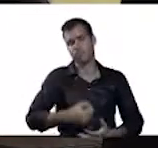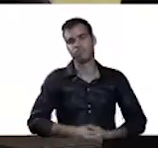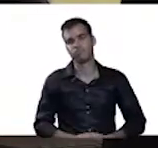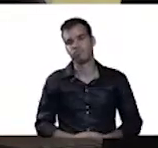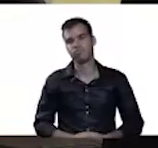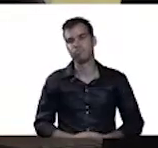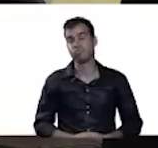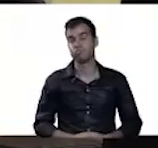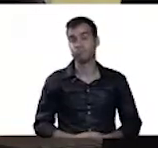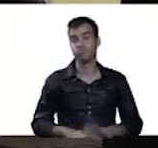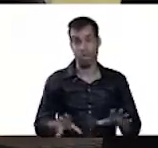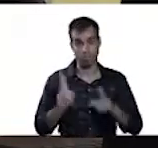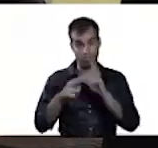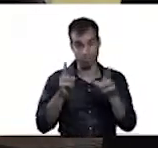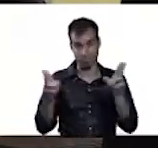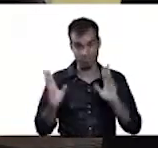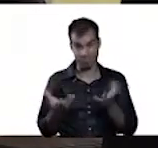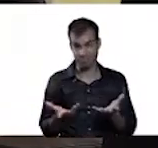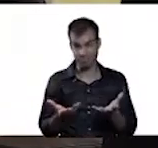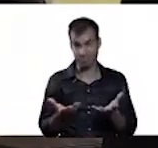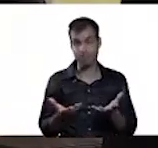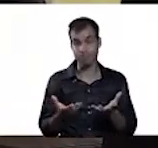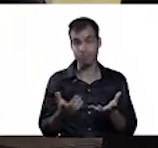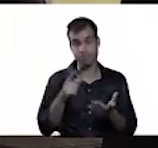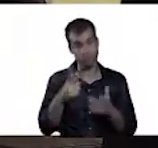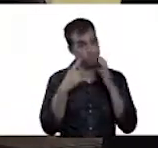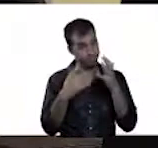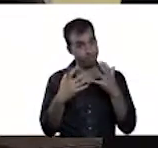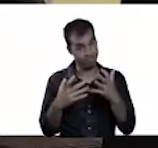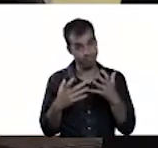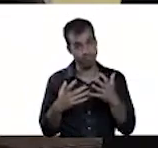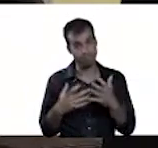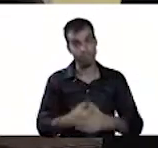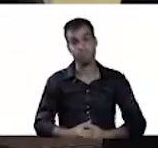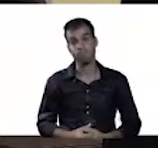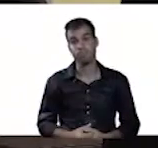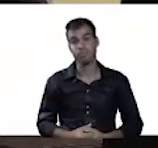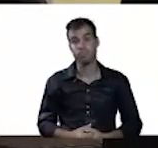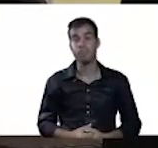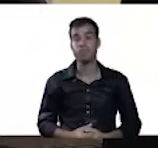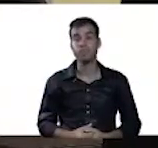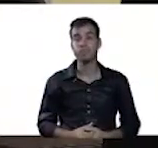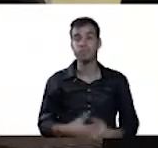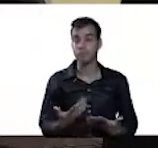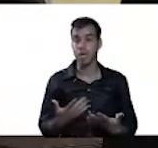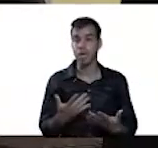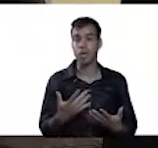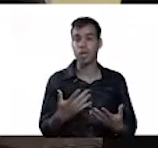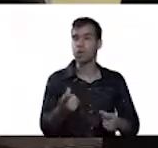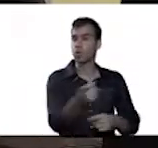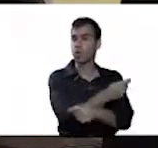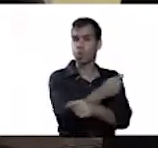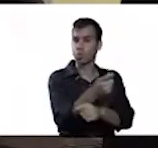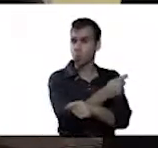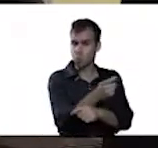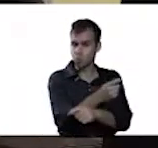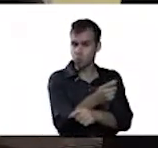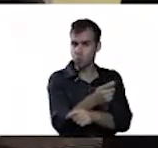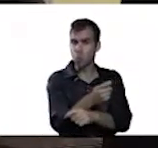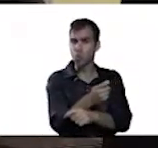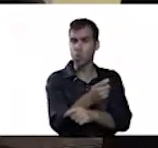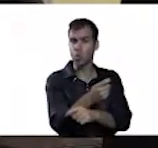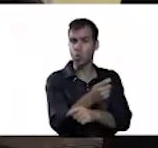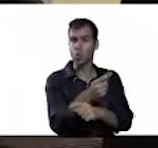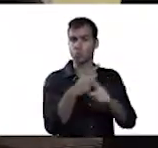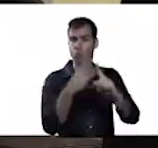Todas las orientaciones que se han dado son válidas tanto para la modalidad de curso por encuentro como para